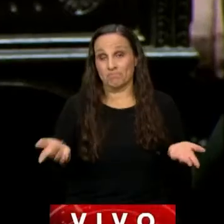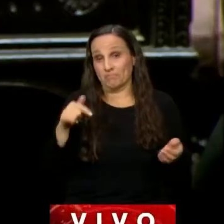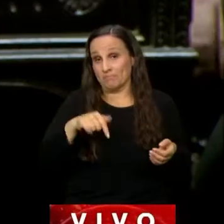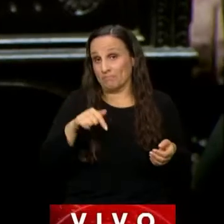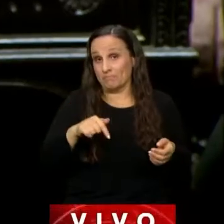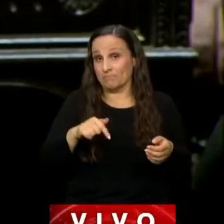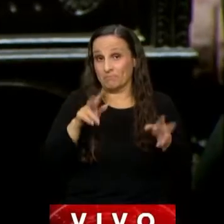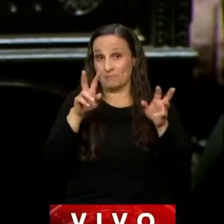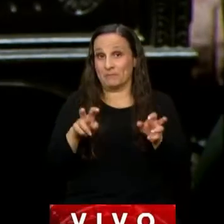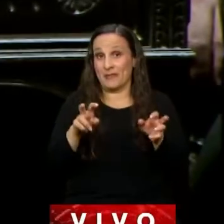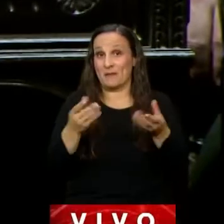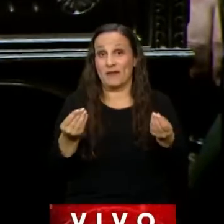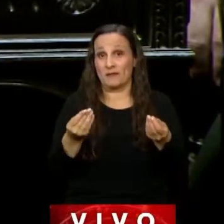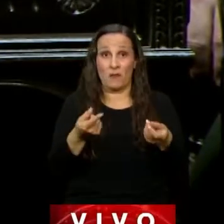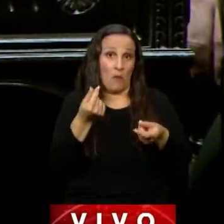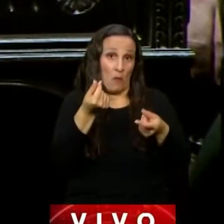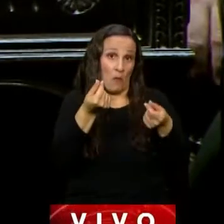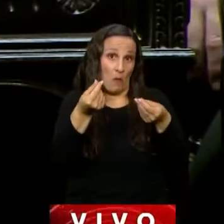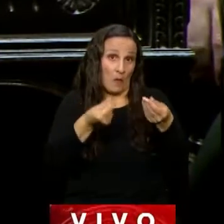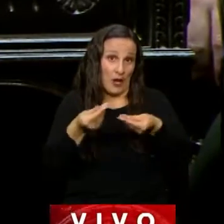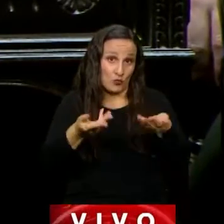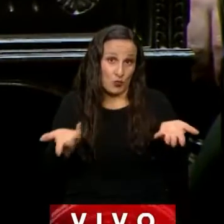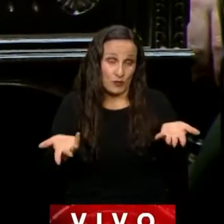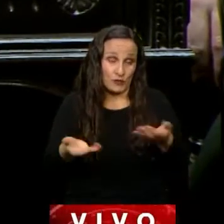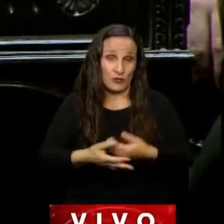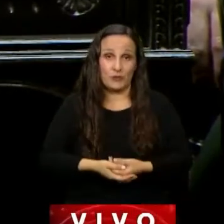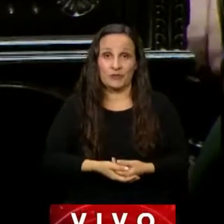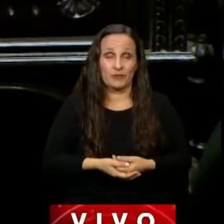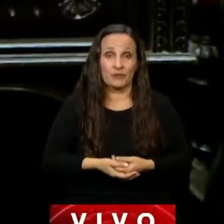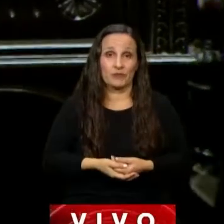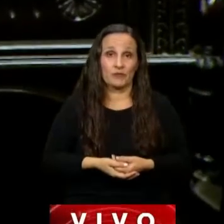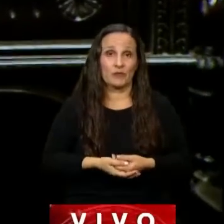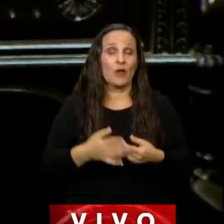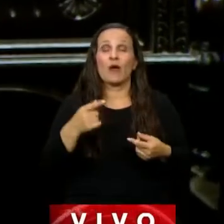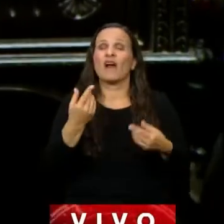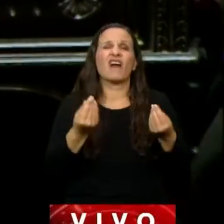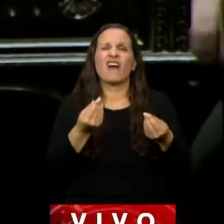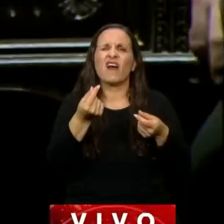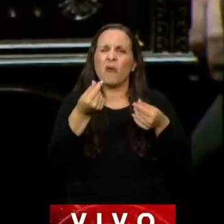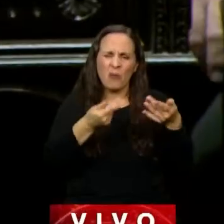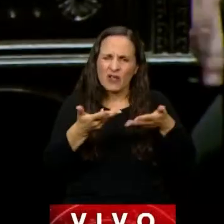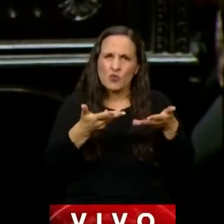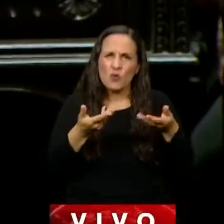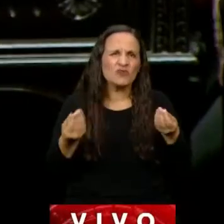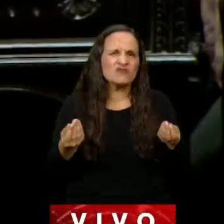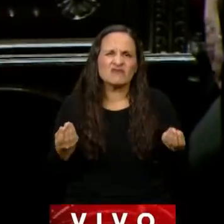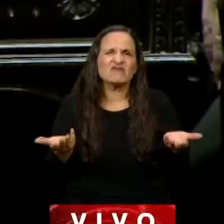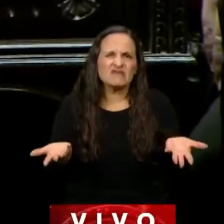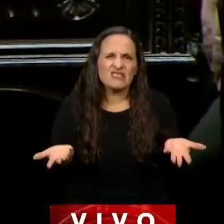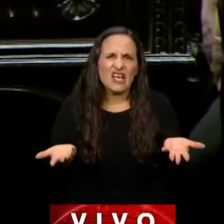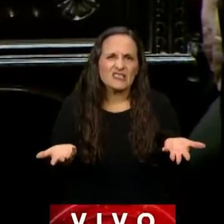tratar, es un presupuesto, es decir, un conjunto de supuestos